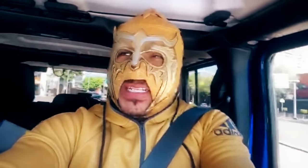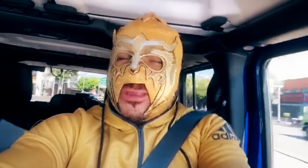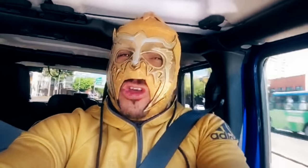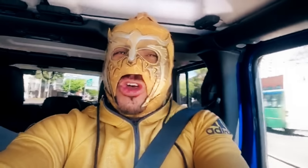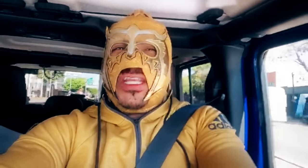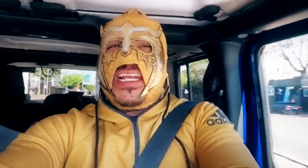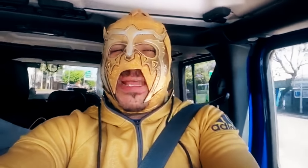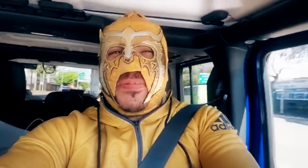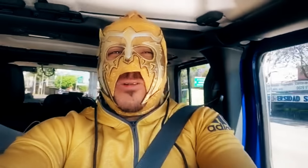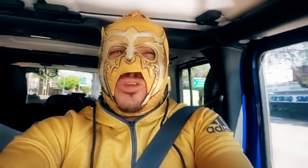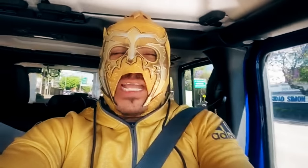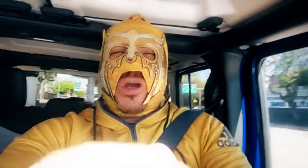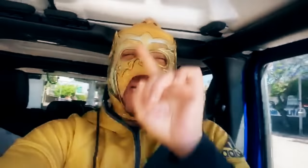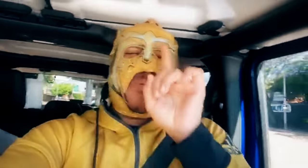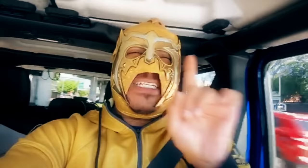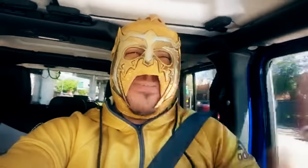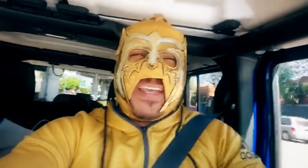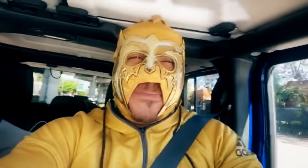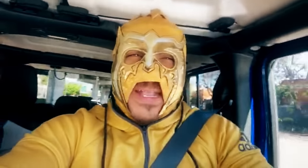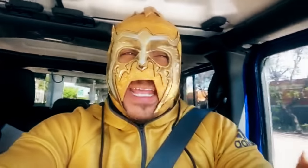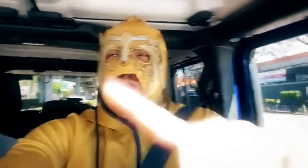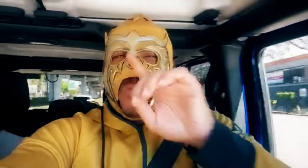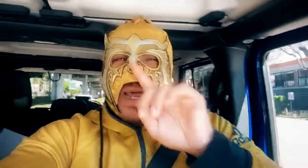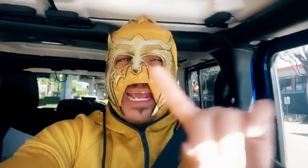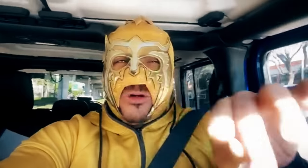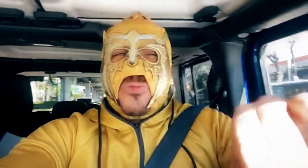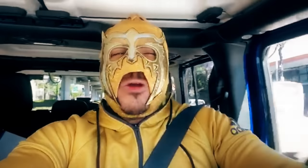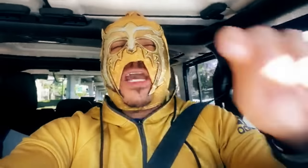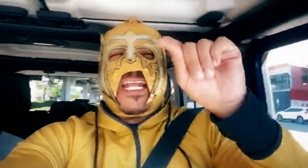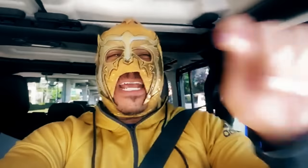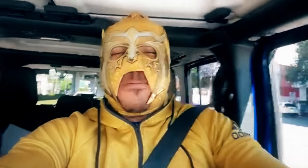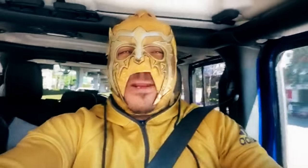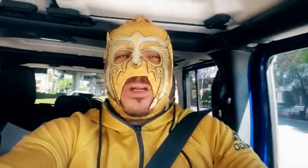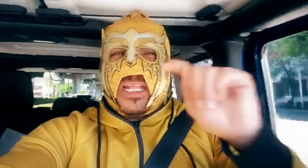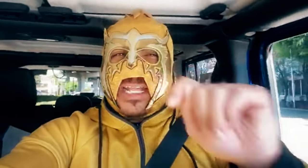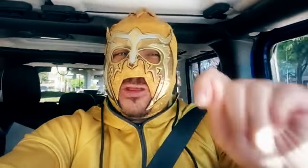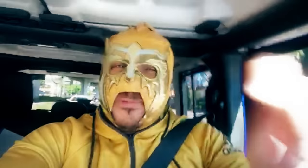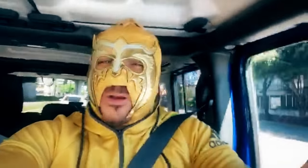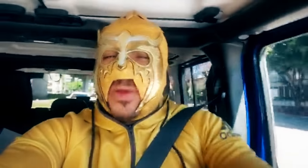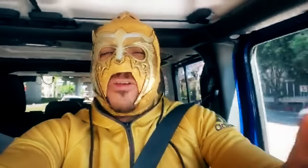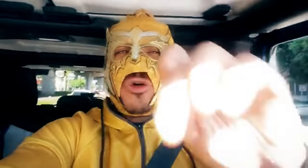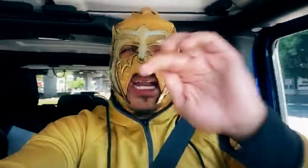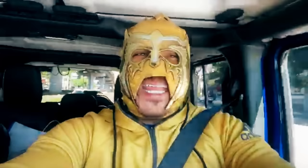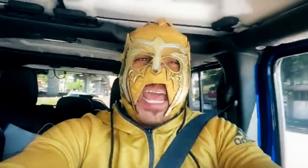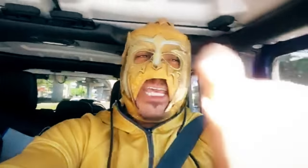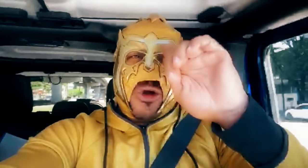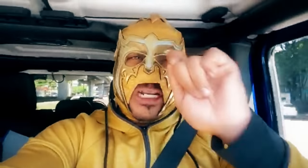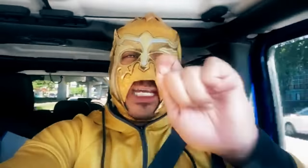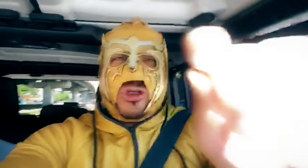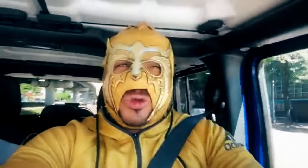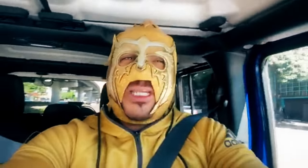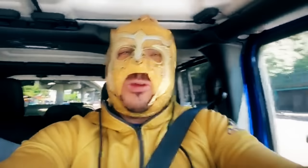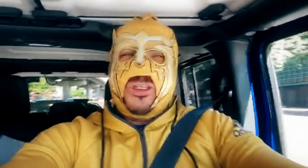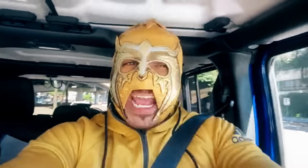miércoles pasado, donde le están preguntando específicamente de un plan económico que tenía que ver con el Tratado de Libre Comercio con Canadá y